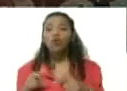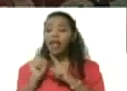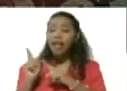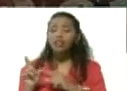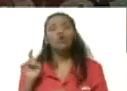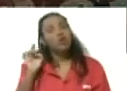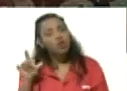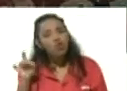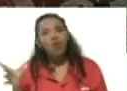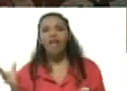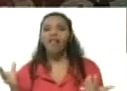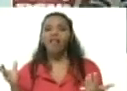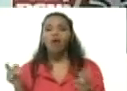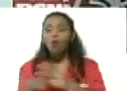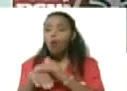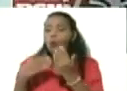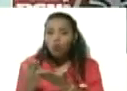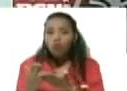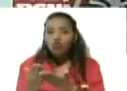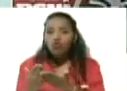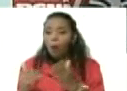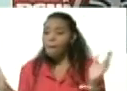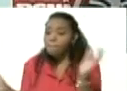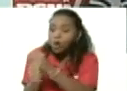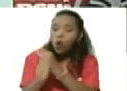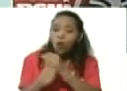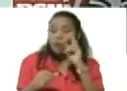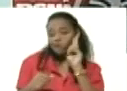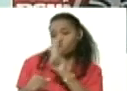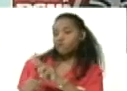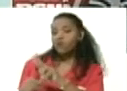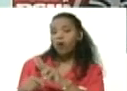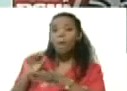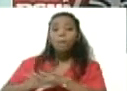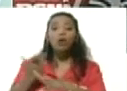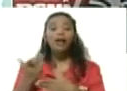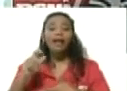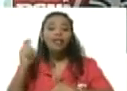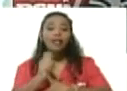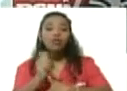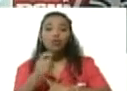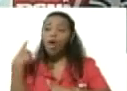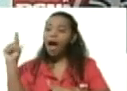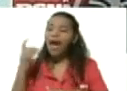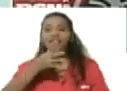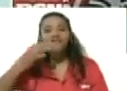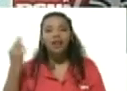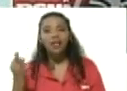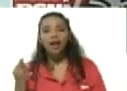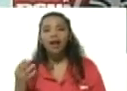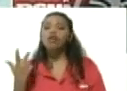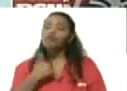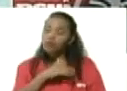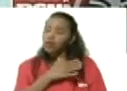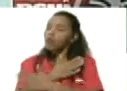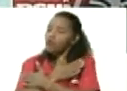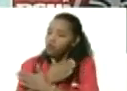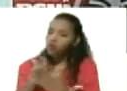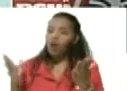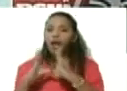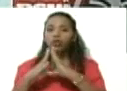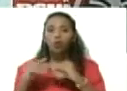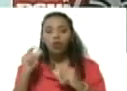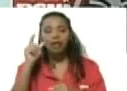duele, que el mundo se entera, porque Telesur dice la verdad. Nuestra solidaridad a todas y a